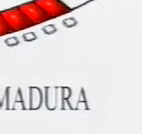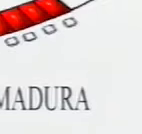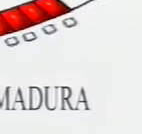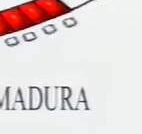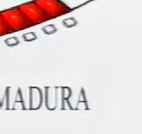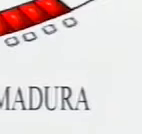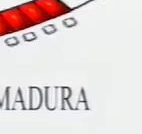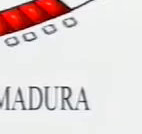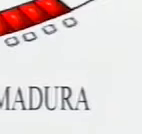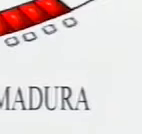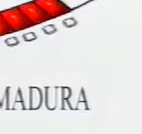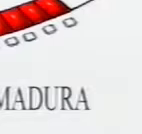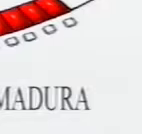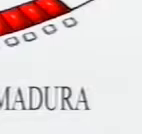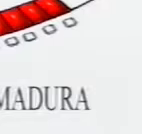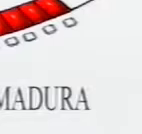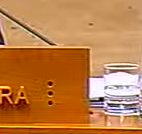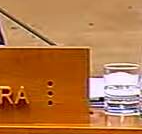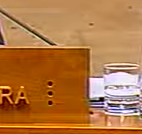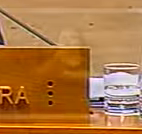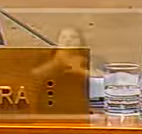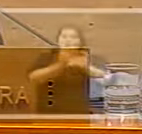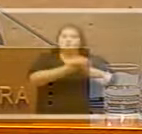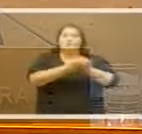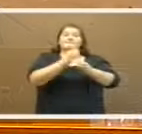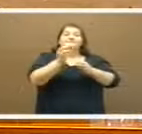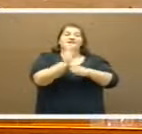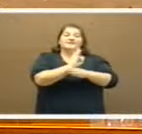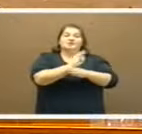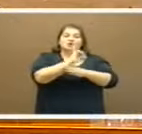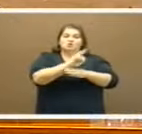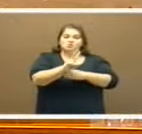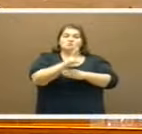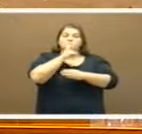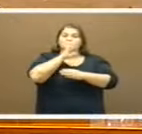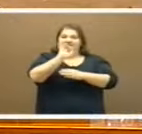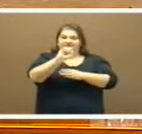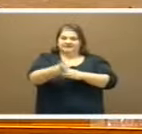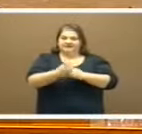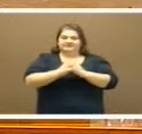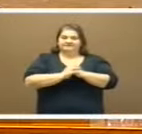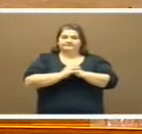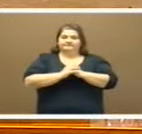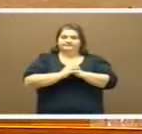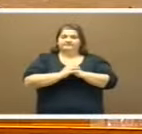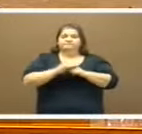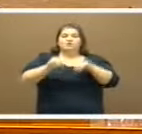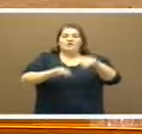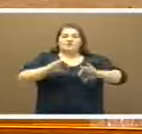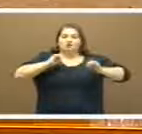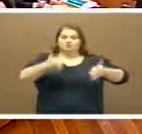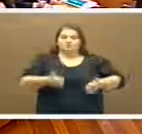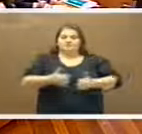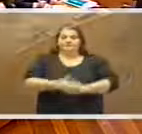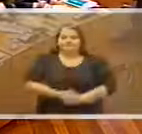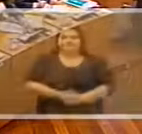señorías, la enmienda número 104 del Grupo Parlamentario Izquierda Unida Verdes Síes. Entramos en votación.